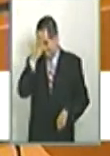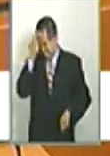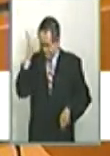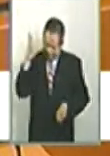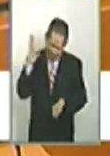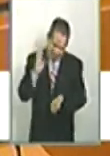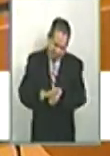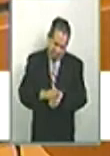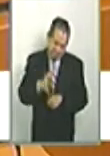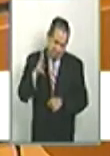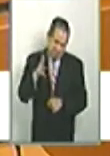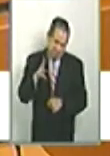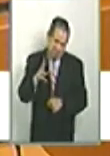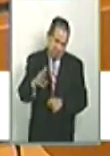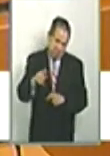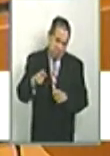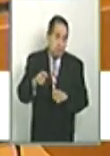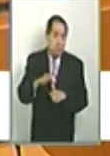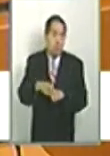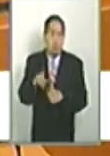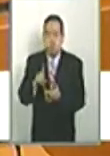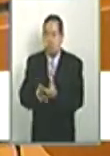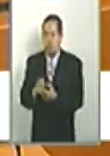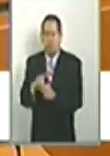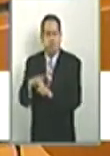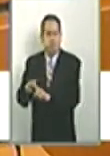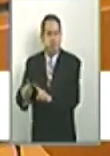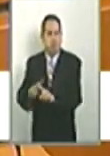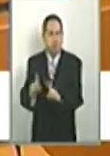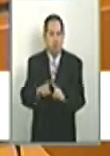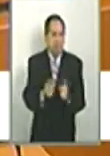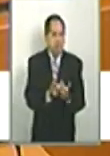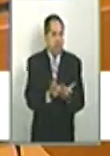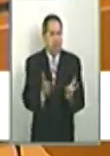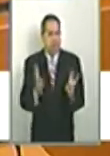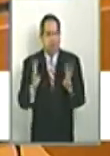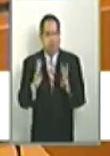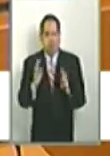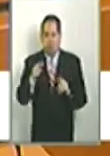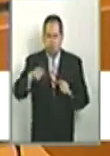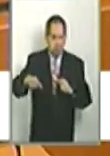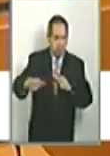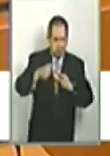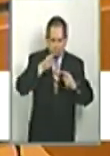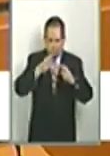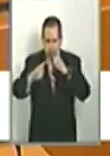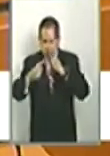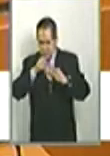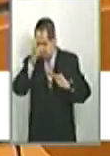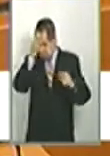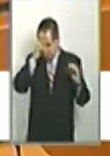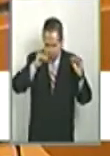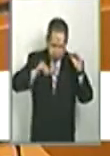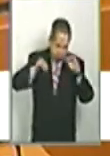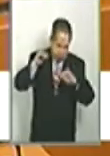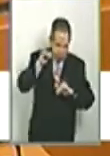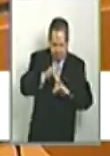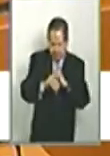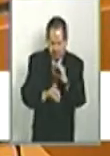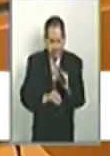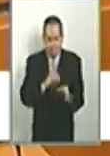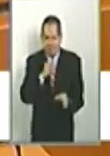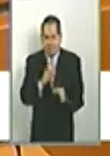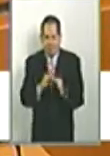recordada por su pluralidad y por su capacidad para construir en el marco de esta